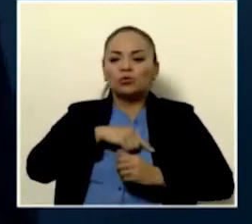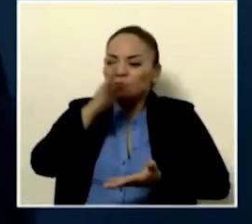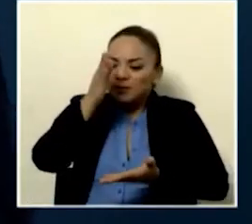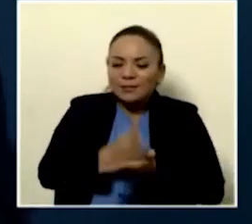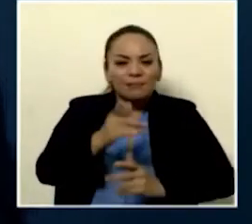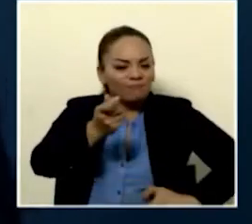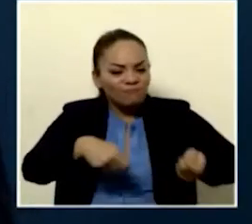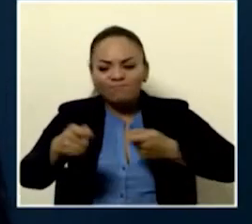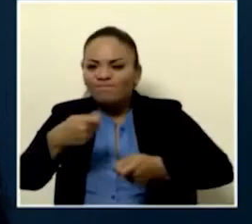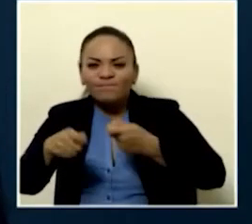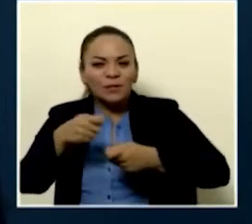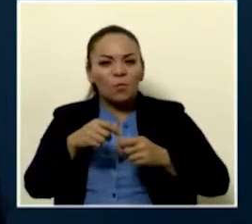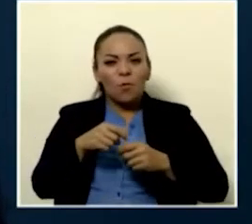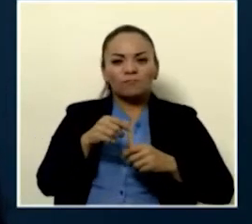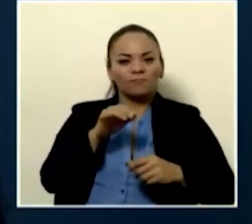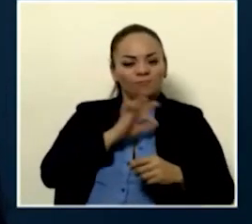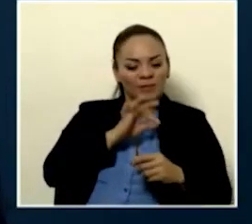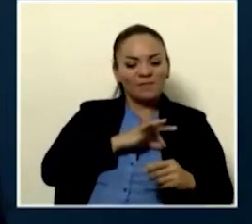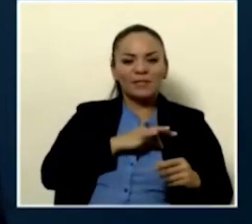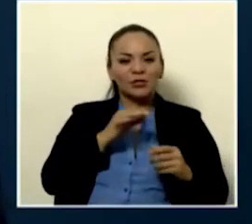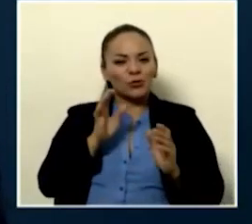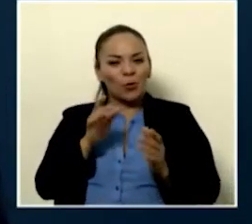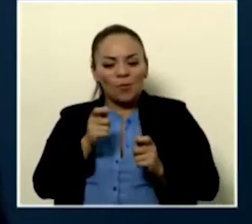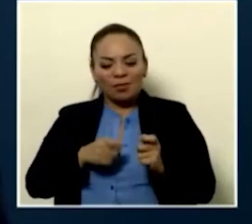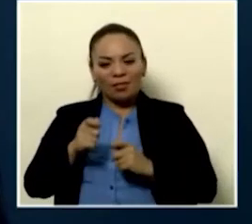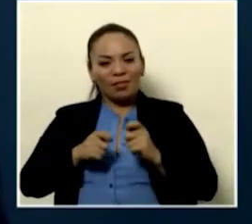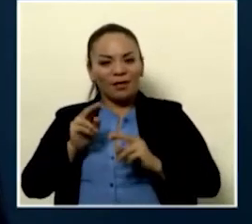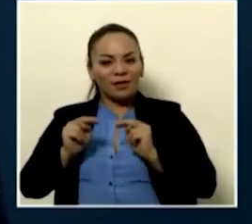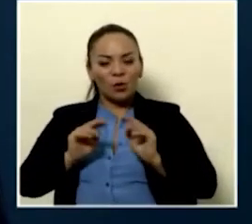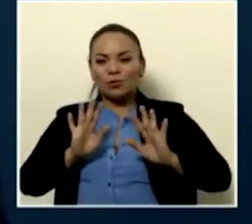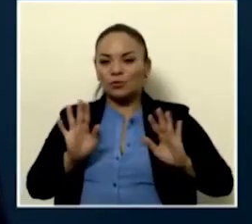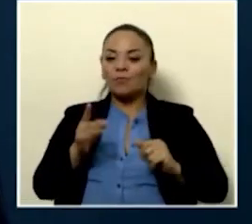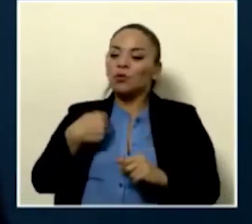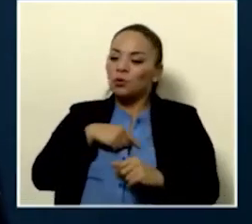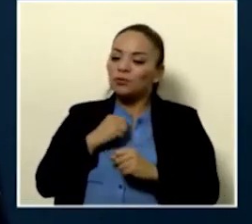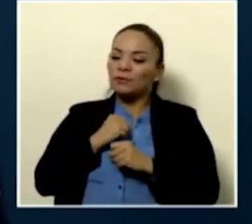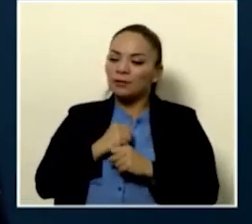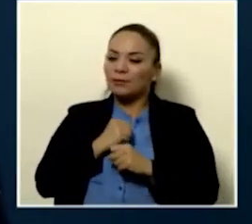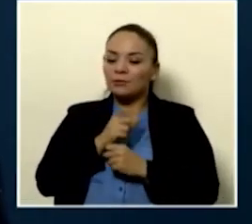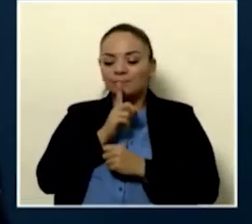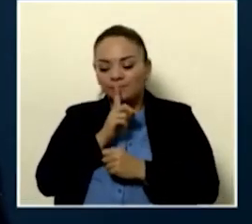esa actividad en el país. Y hemos estado calladitos, trabajando.